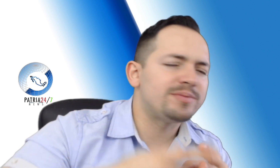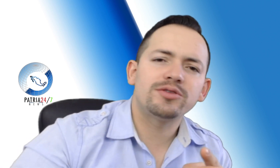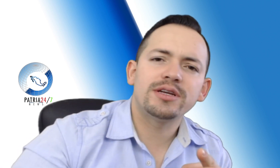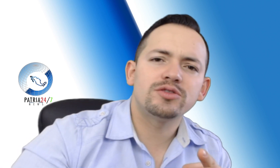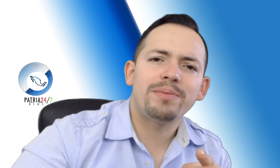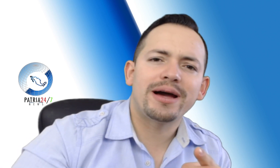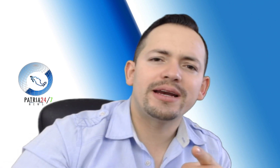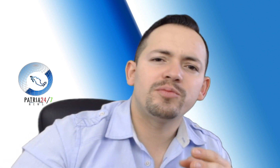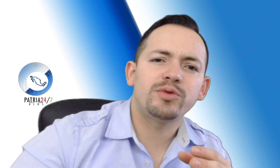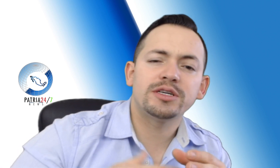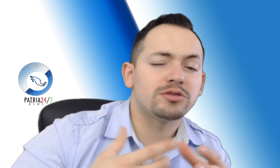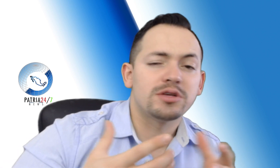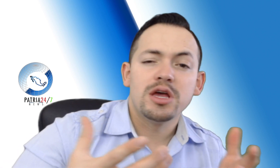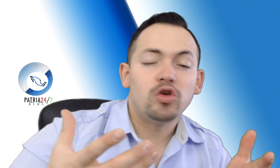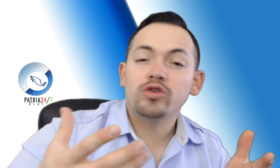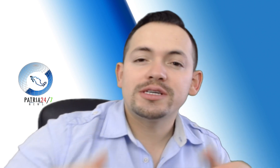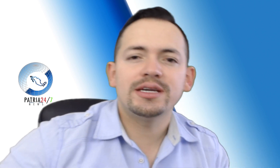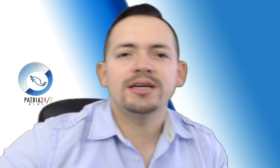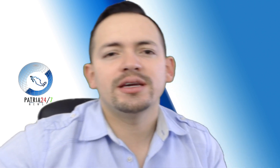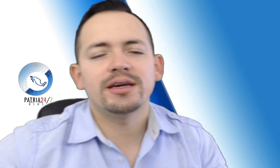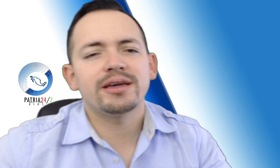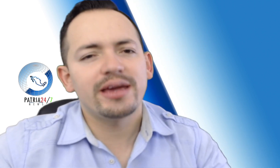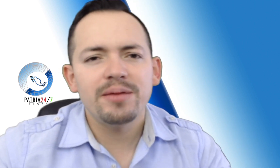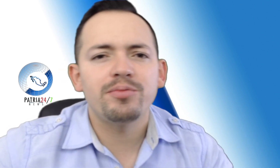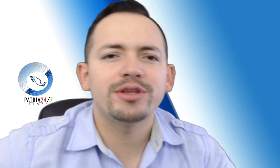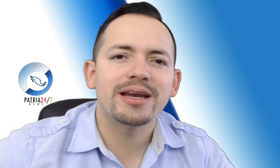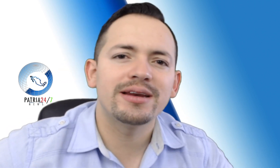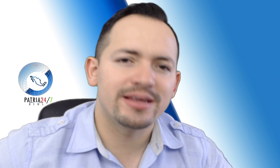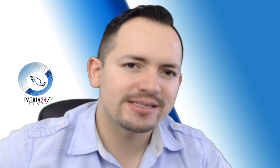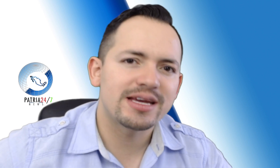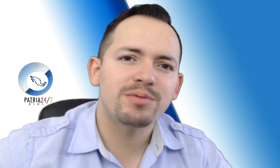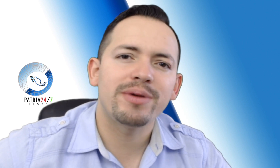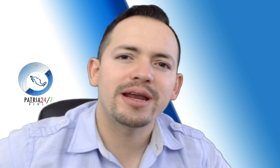que las personas no pagaran impuestos. No sé qué le